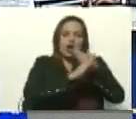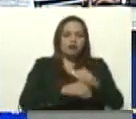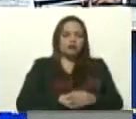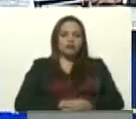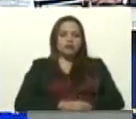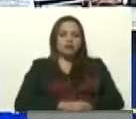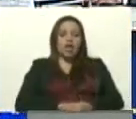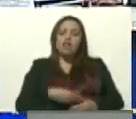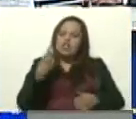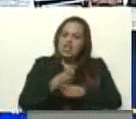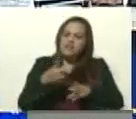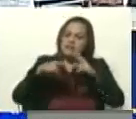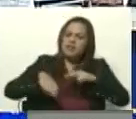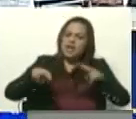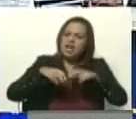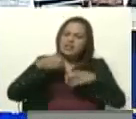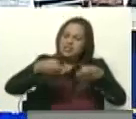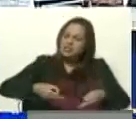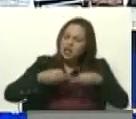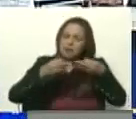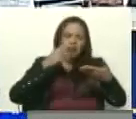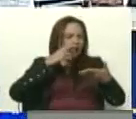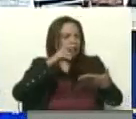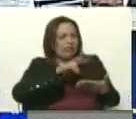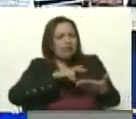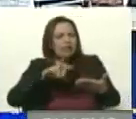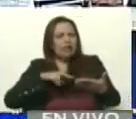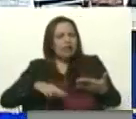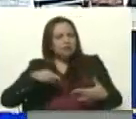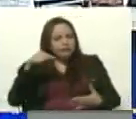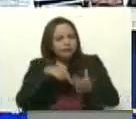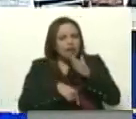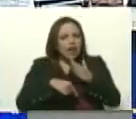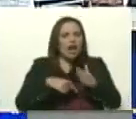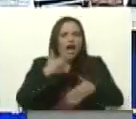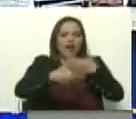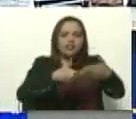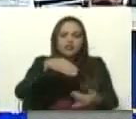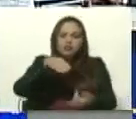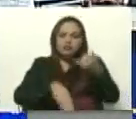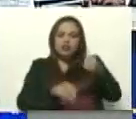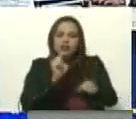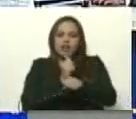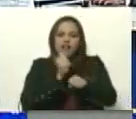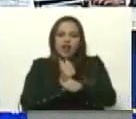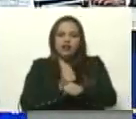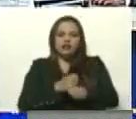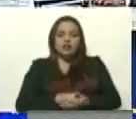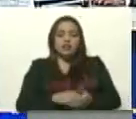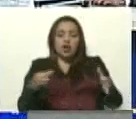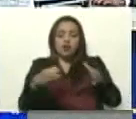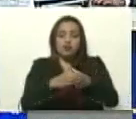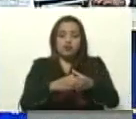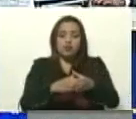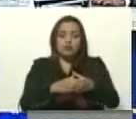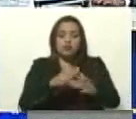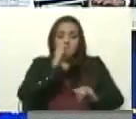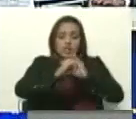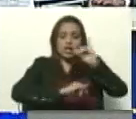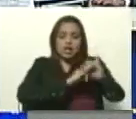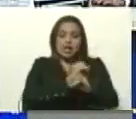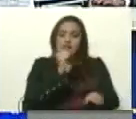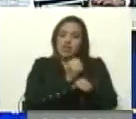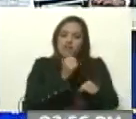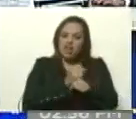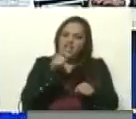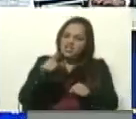que lo dejo. Yo he estado, siempre estoy revisando los avances, los últimos trabajos de la Organización Internacional del Trabajo. Yo creo que es